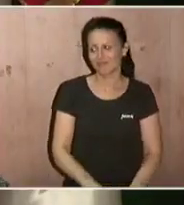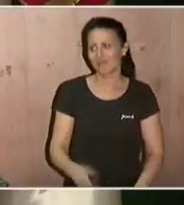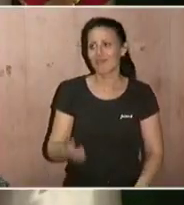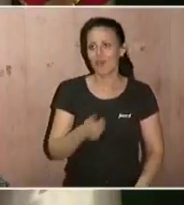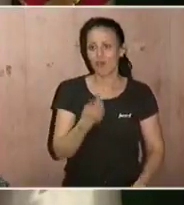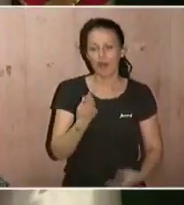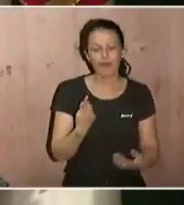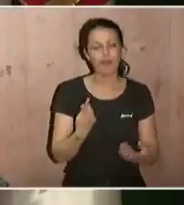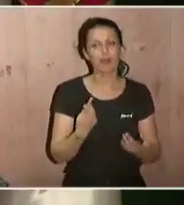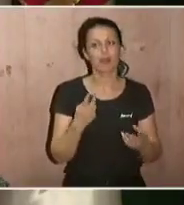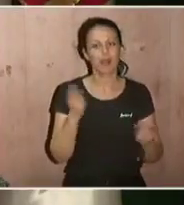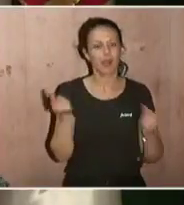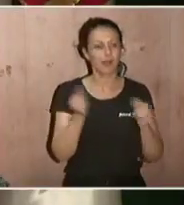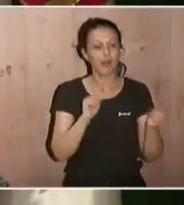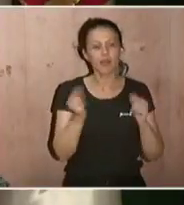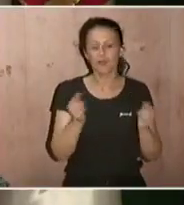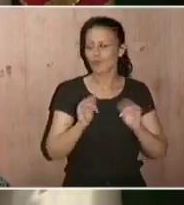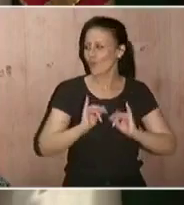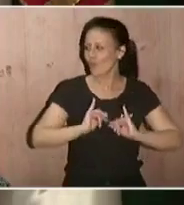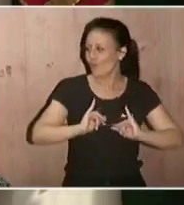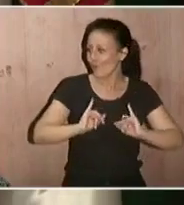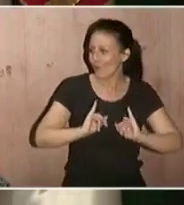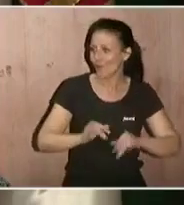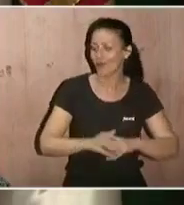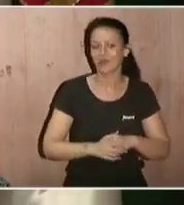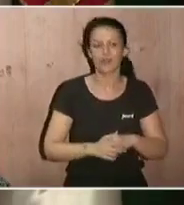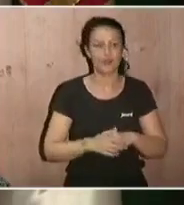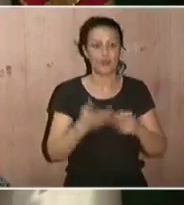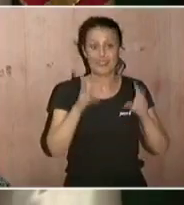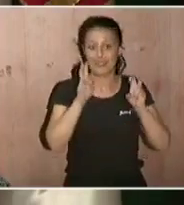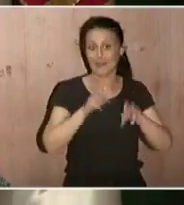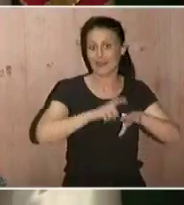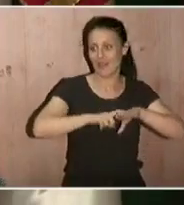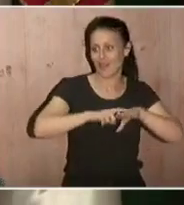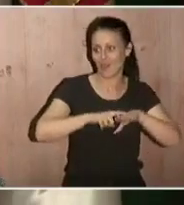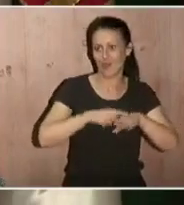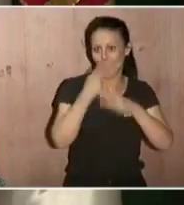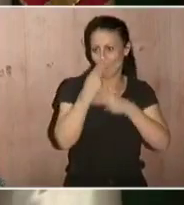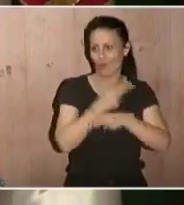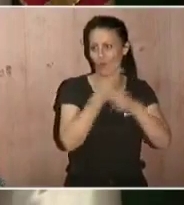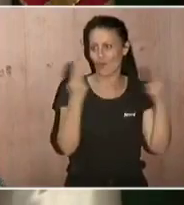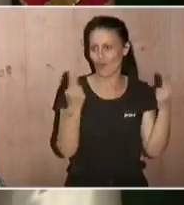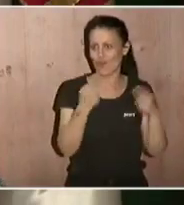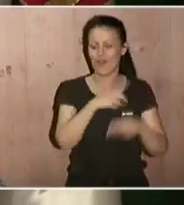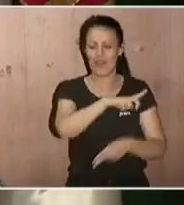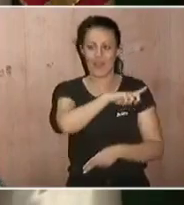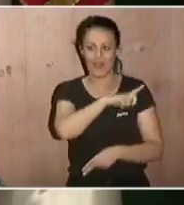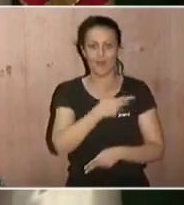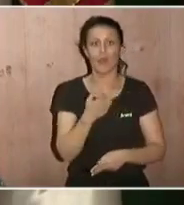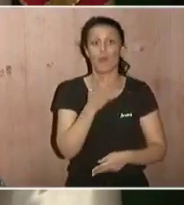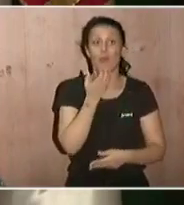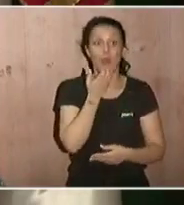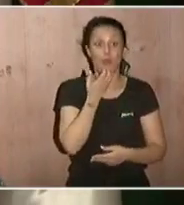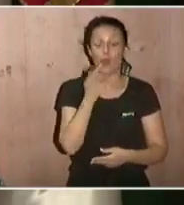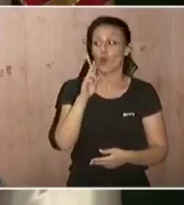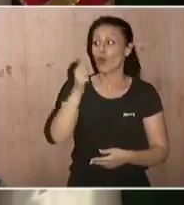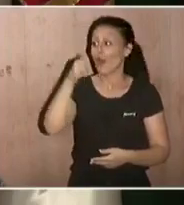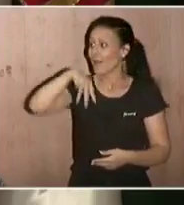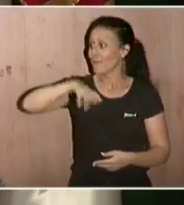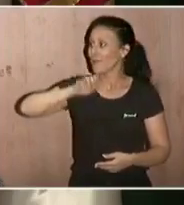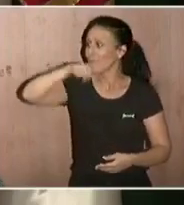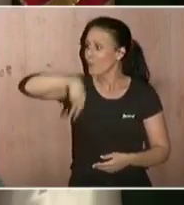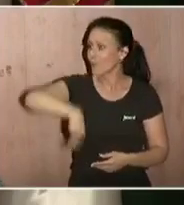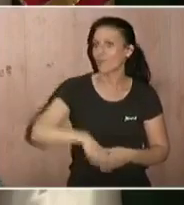debates, la verdad es que muy divertidos, sobre el tema de la caracterización jurídica de las Fuerzas Armadas con Ramón Parada.